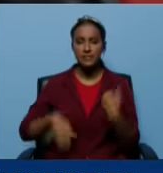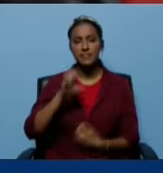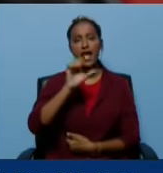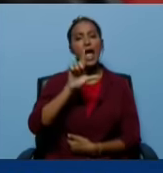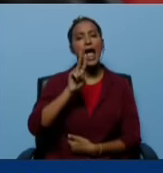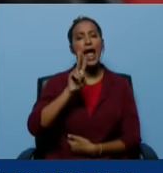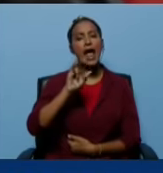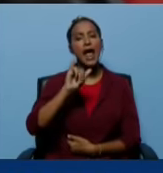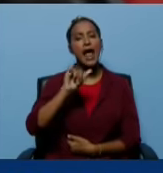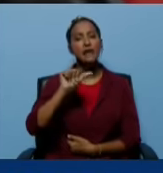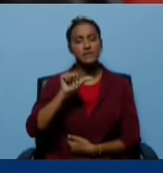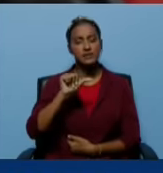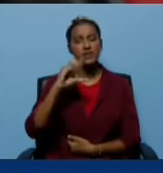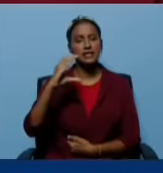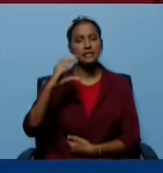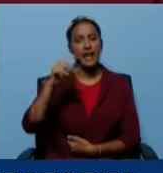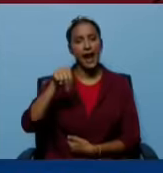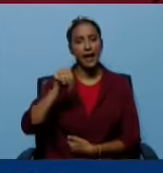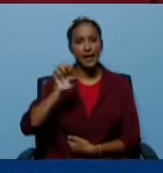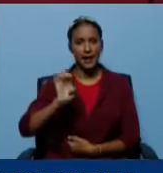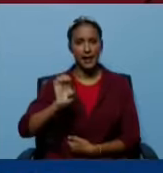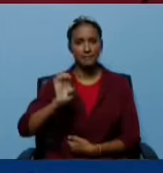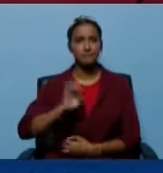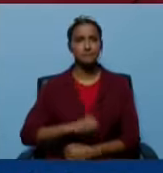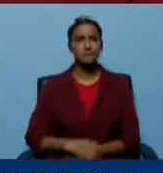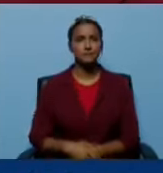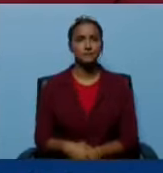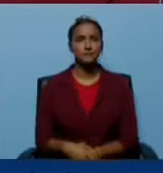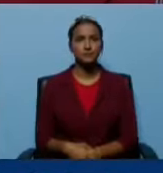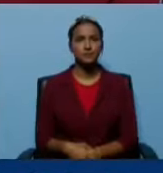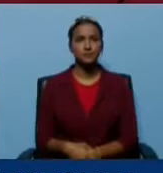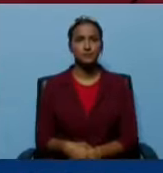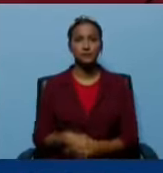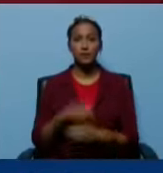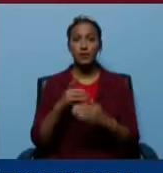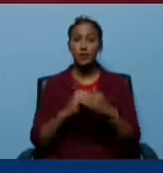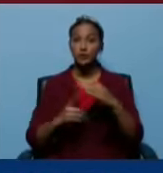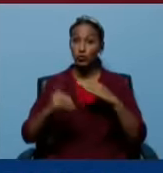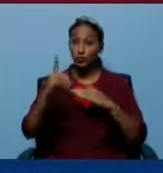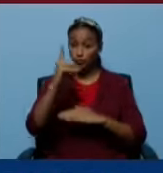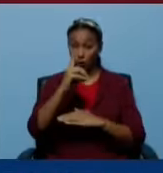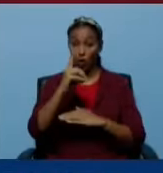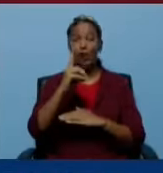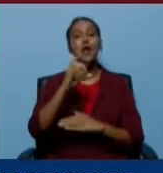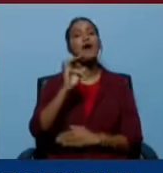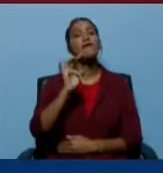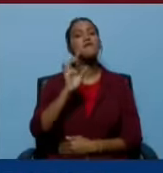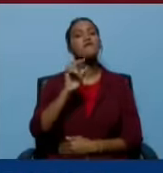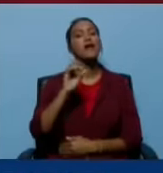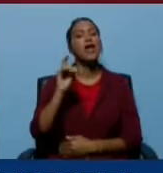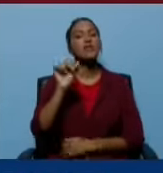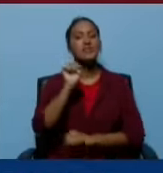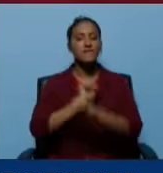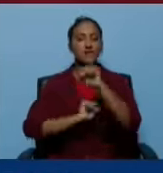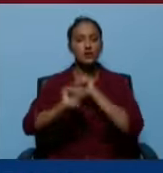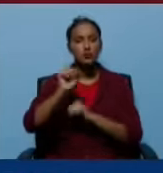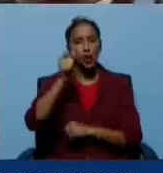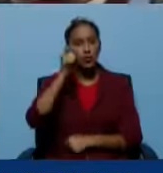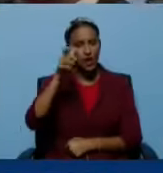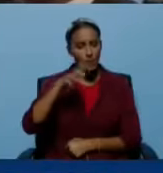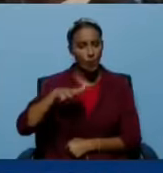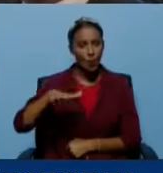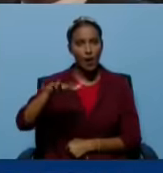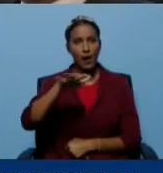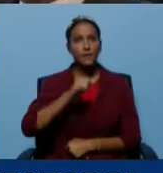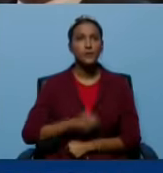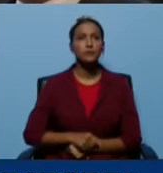Nacional Electoral. Doctor Alfredo Ruiz, defensor del pueblo. Ciudadano Iván